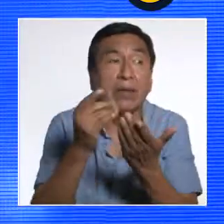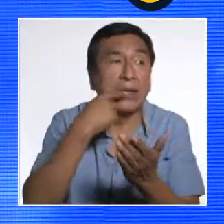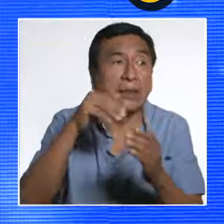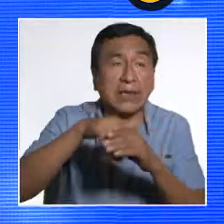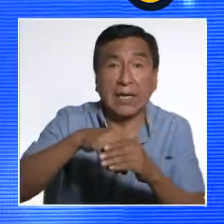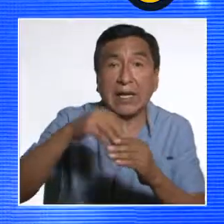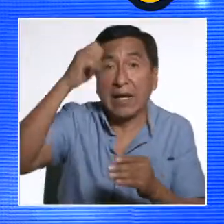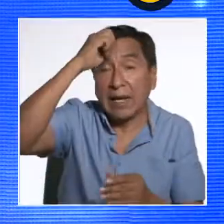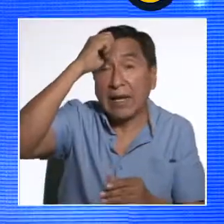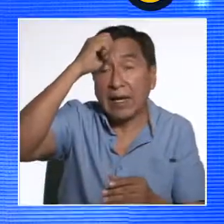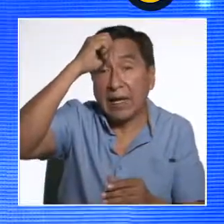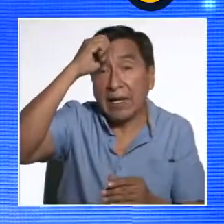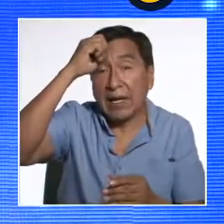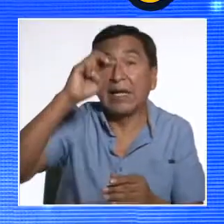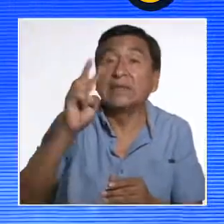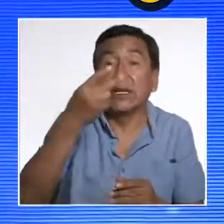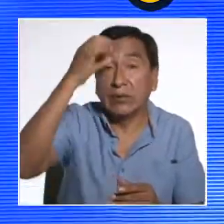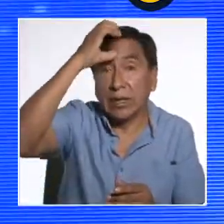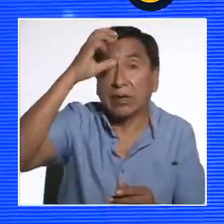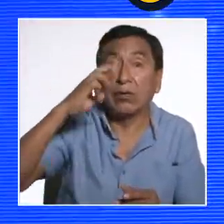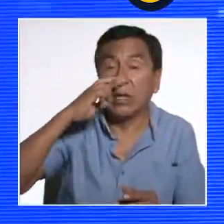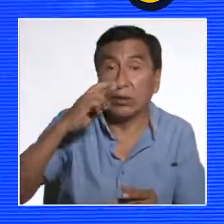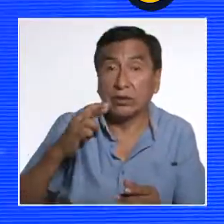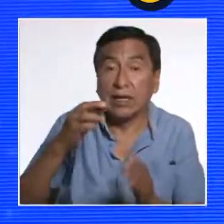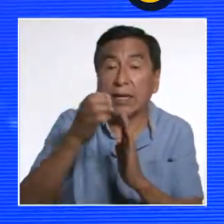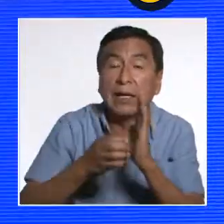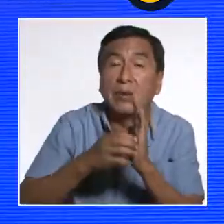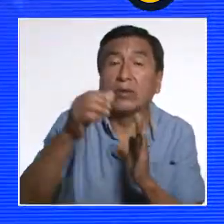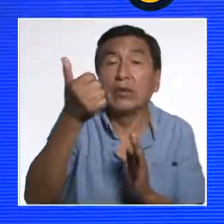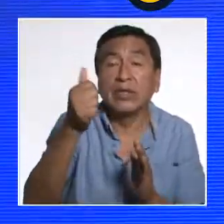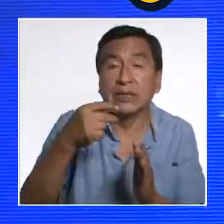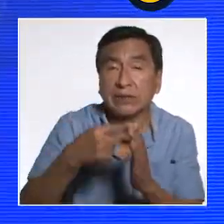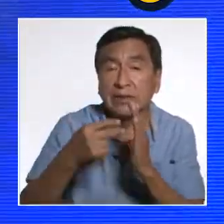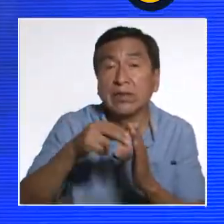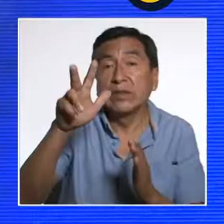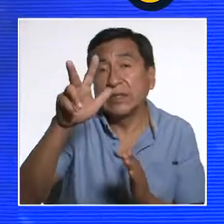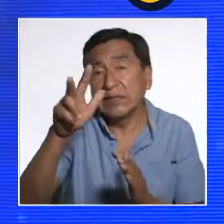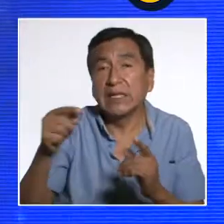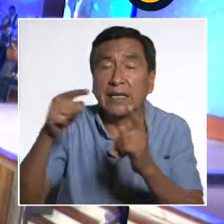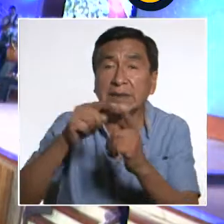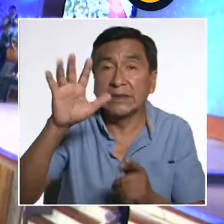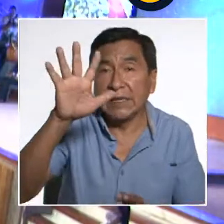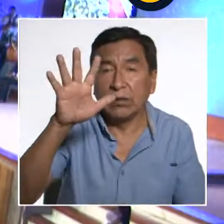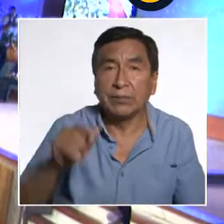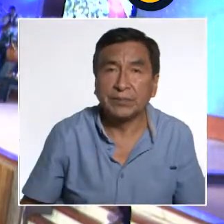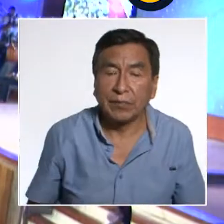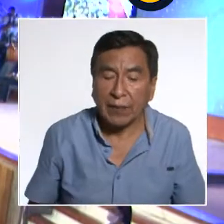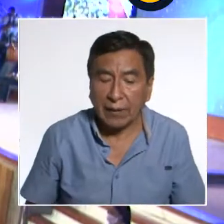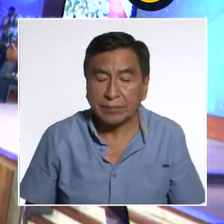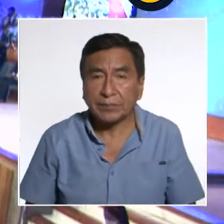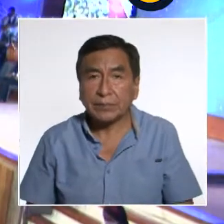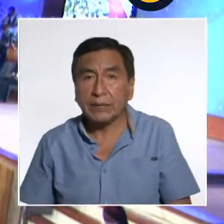Efesios, no, en el libro de 2 de Corintios, capítulo 10, versículos 3 al 5. La palabra